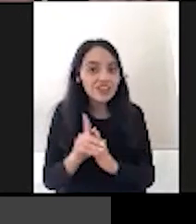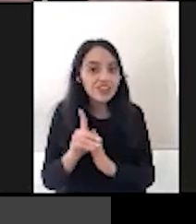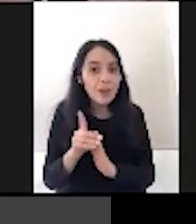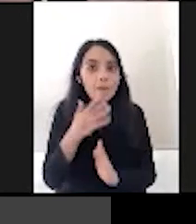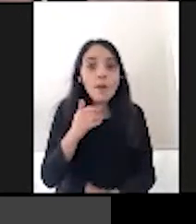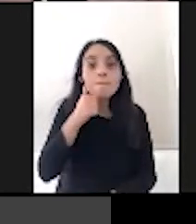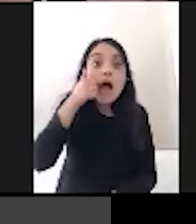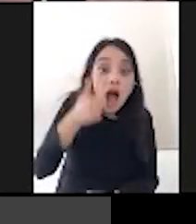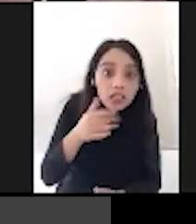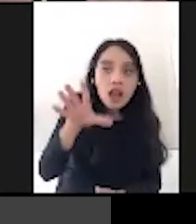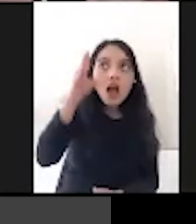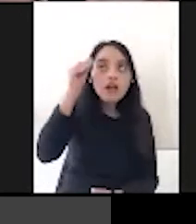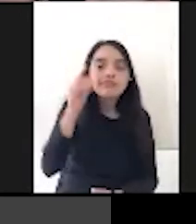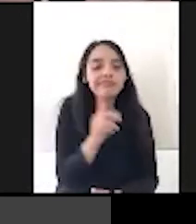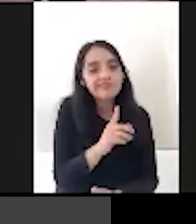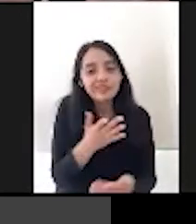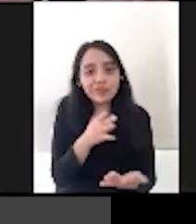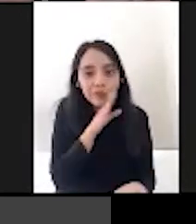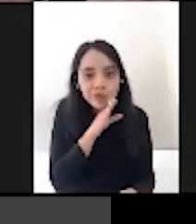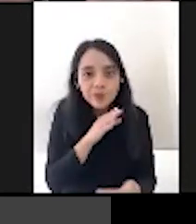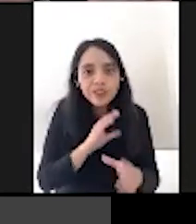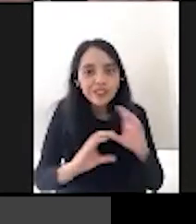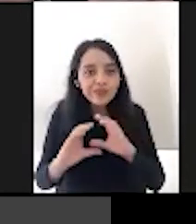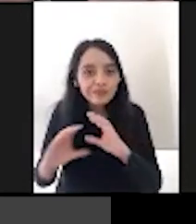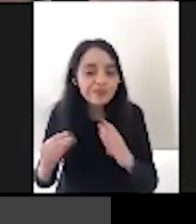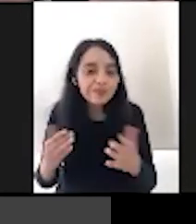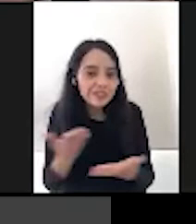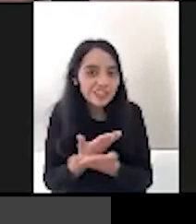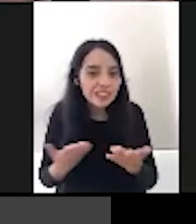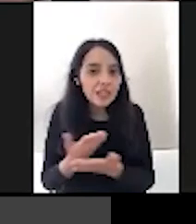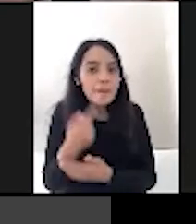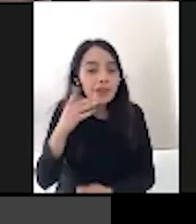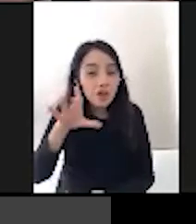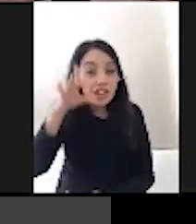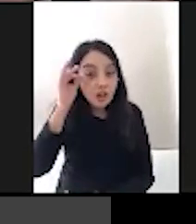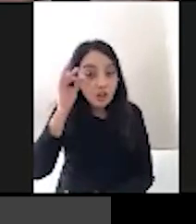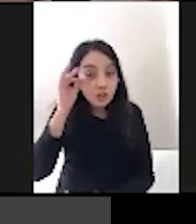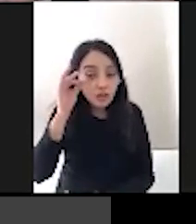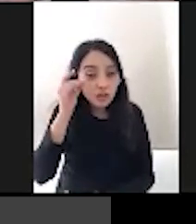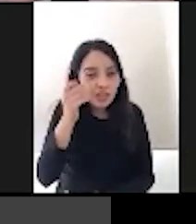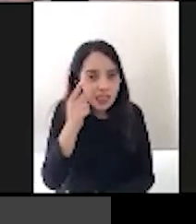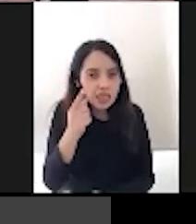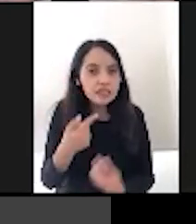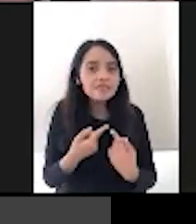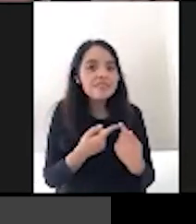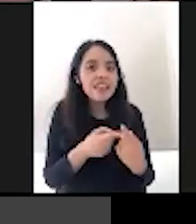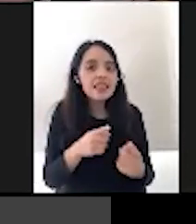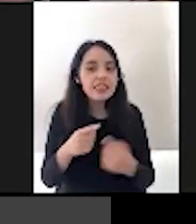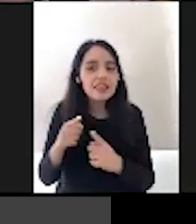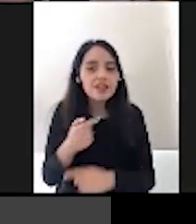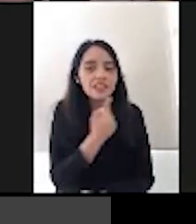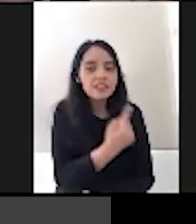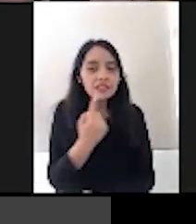útil en una interacción social, ¿no? Pero reconocer y entender estas diferencias interindividuales, yo creo que es